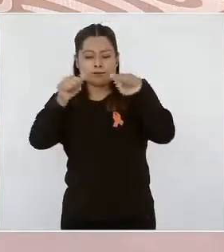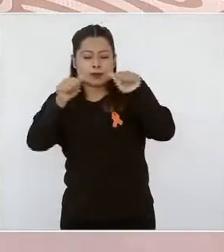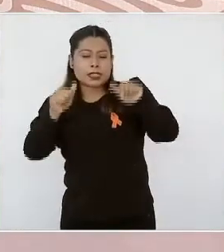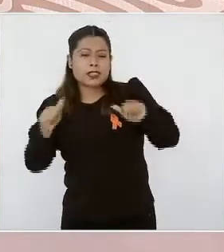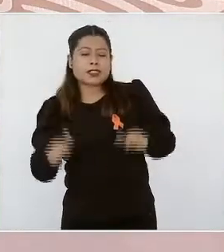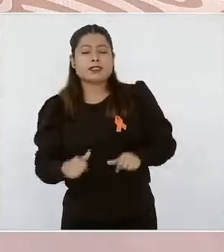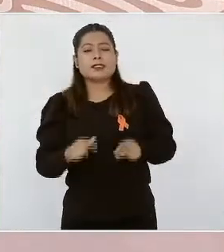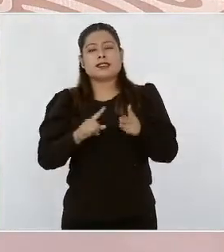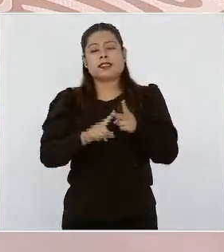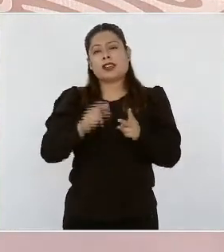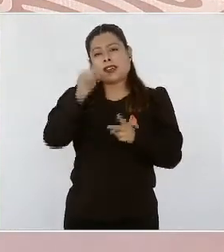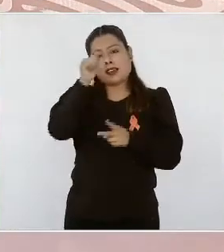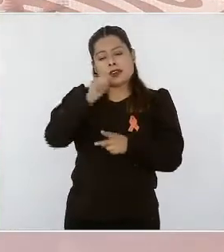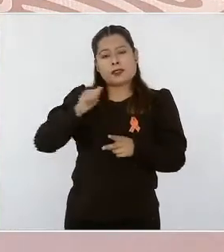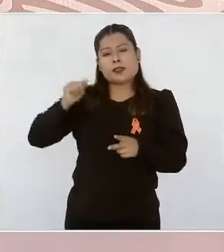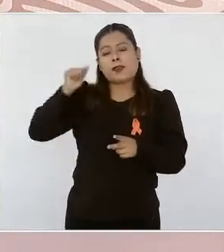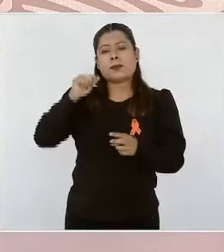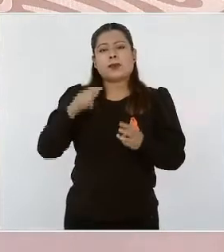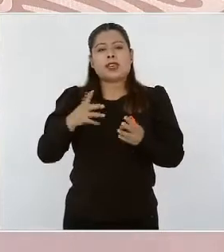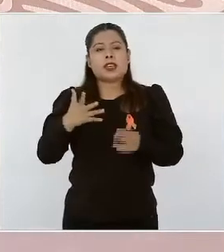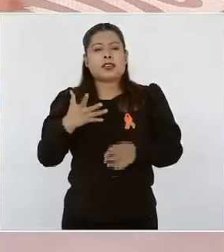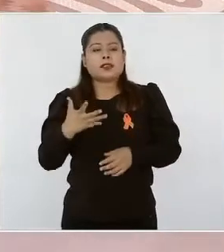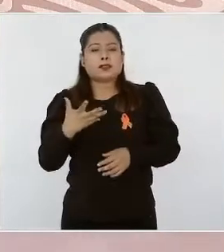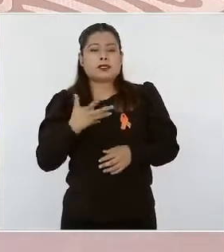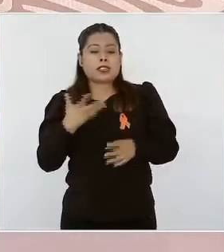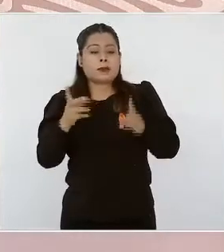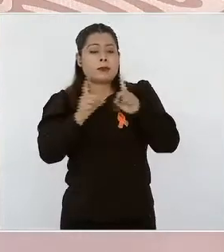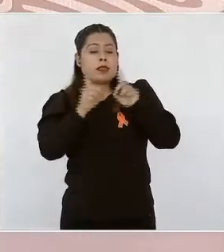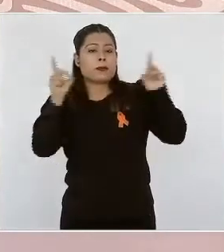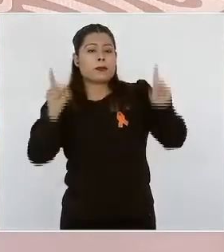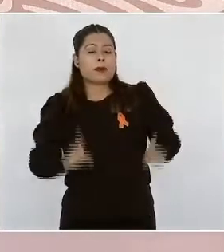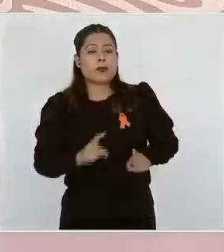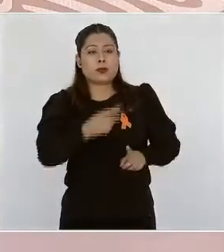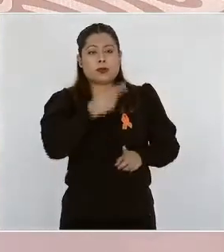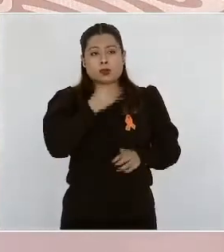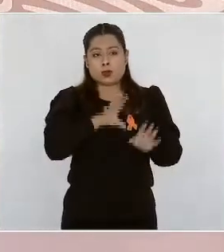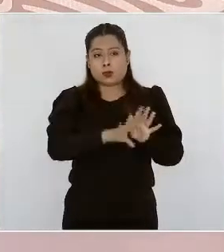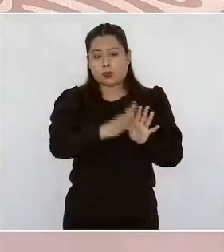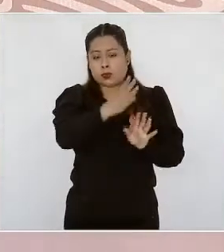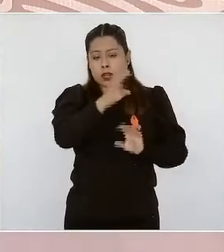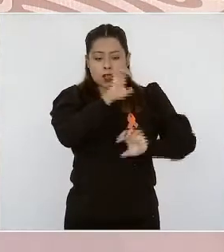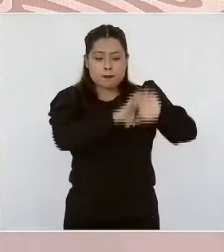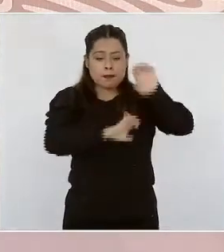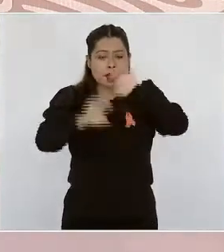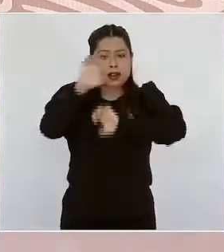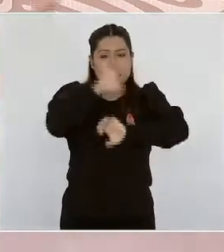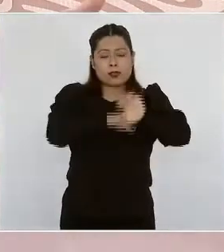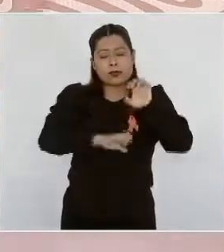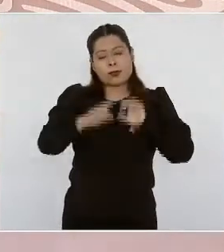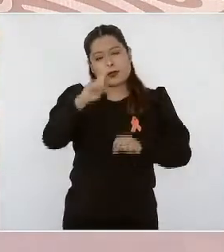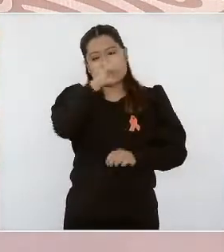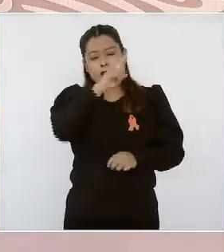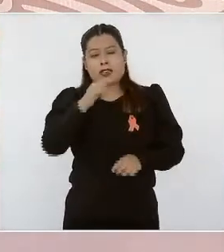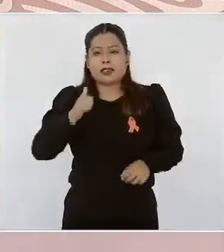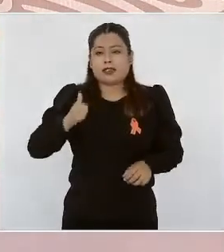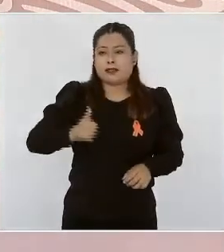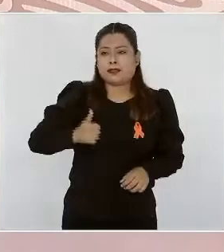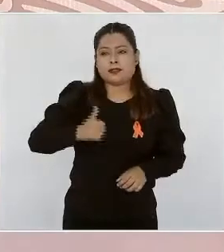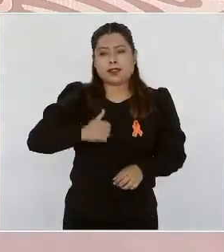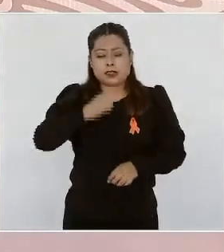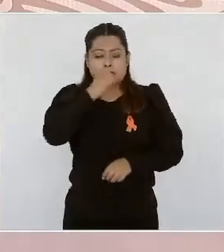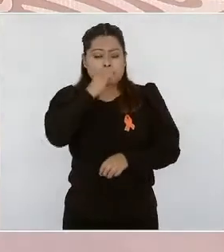artística, tenemos diplomáticos como el embajador de Canadá, un secretario de